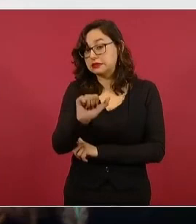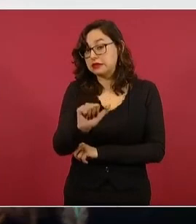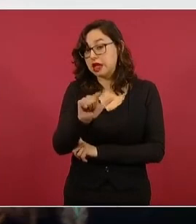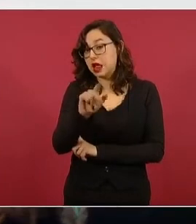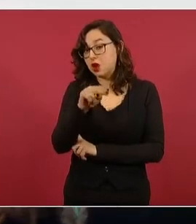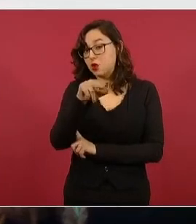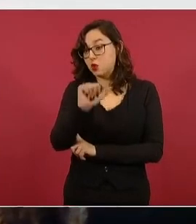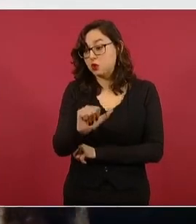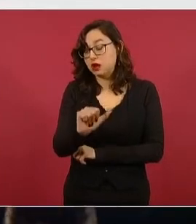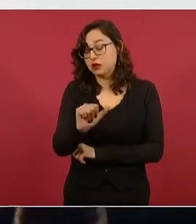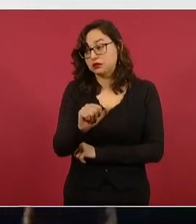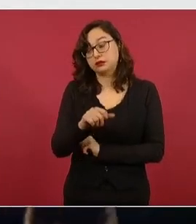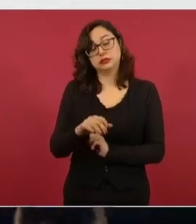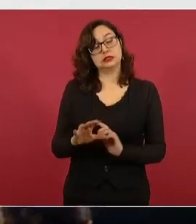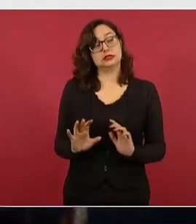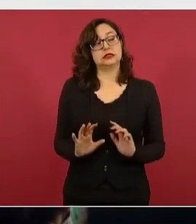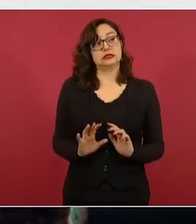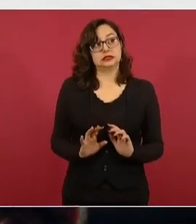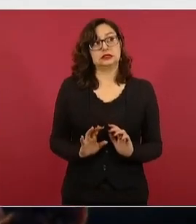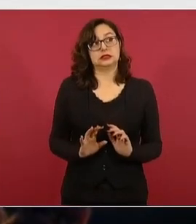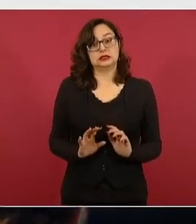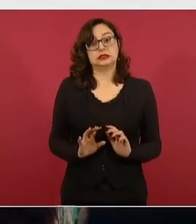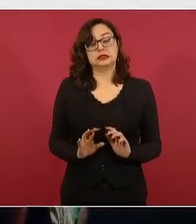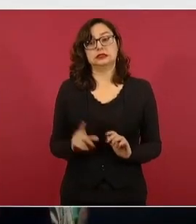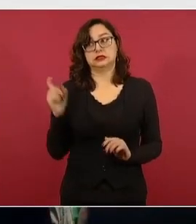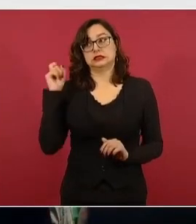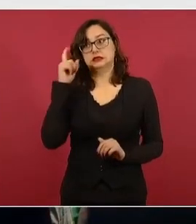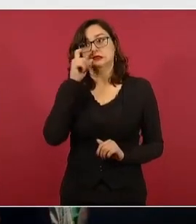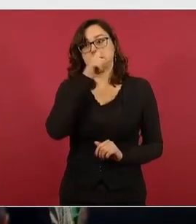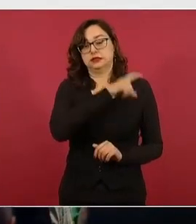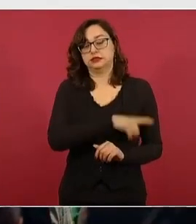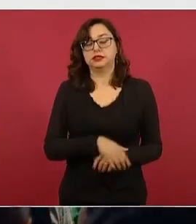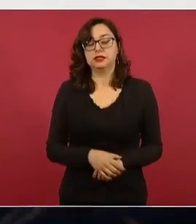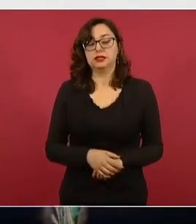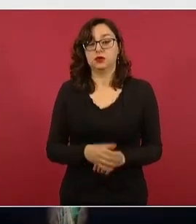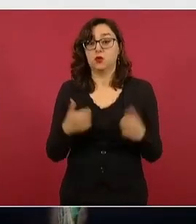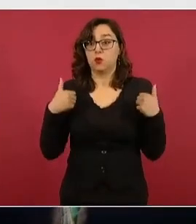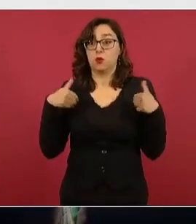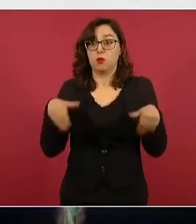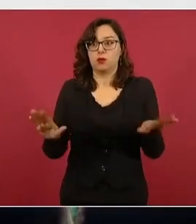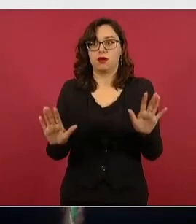pues entonces sí, no iba a estar fácil, ¿no?